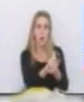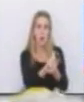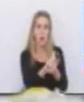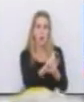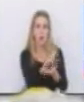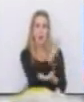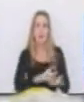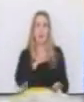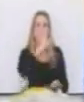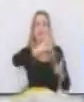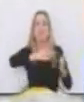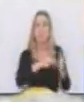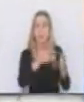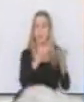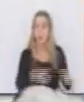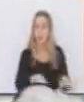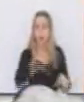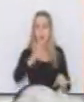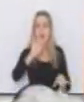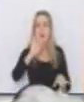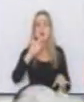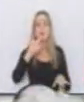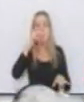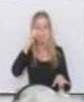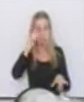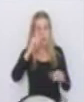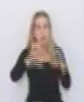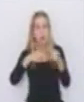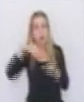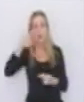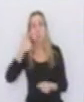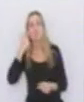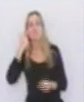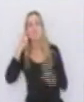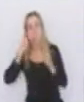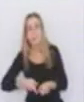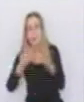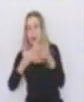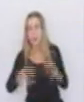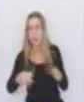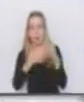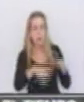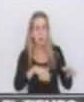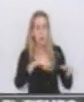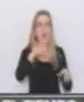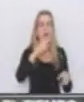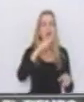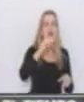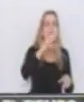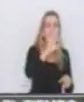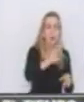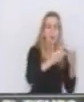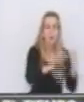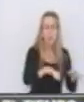bajó Musi también del Frente para la Victoria, se bajó el Chino Navarro. Digo, empieza el baño de humildad en